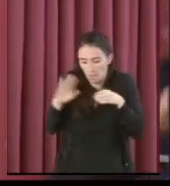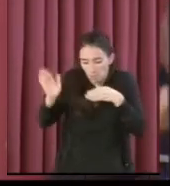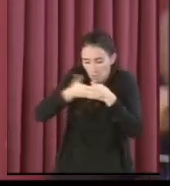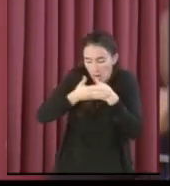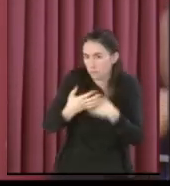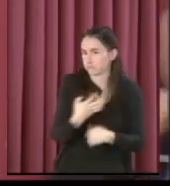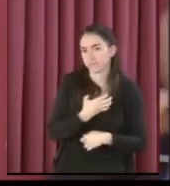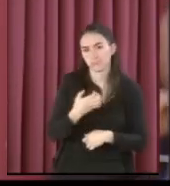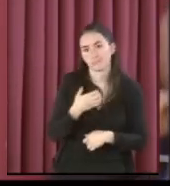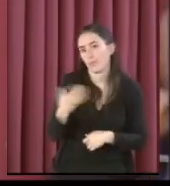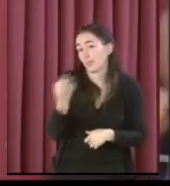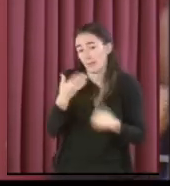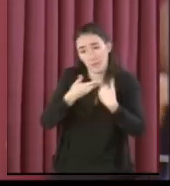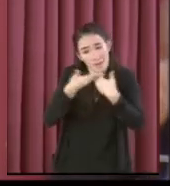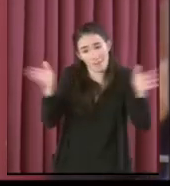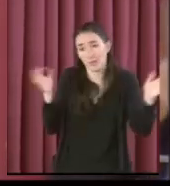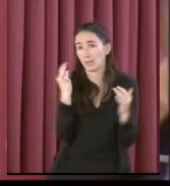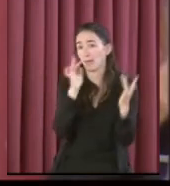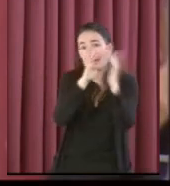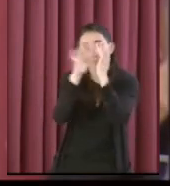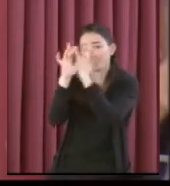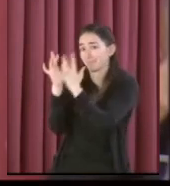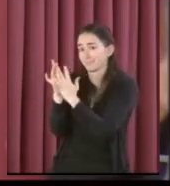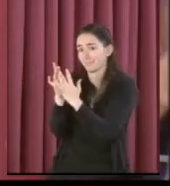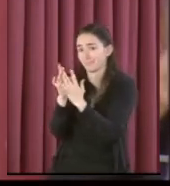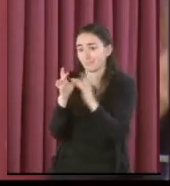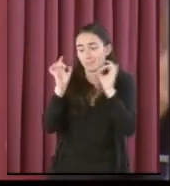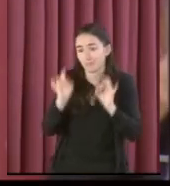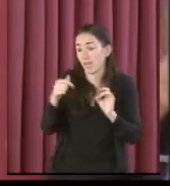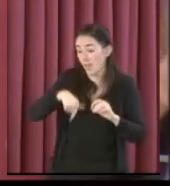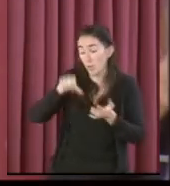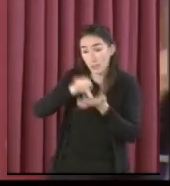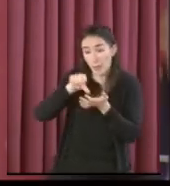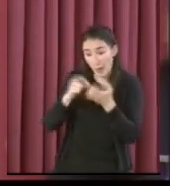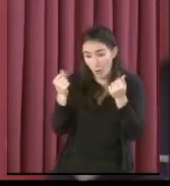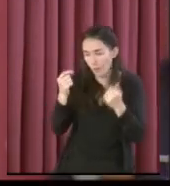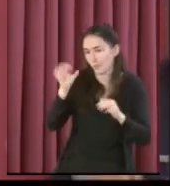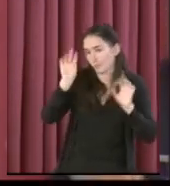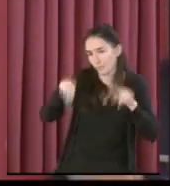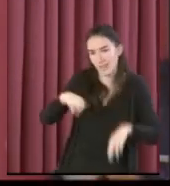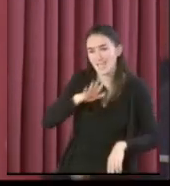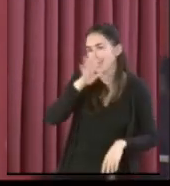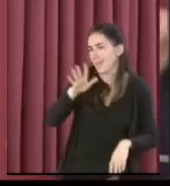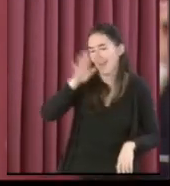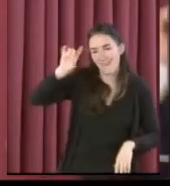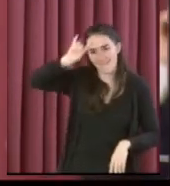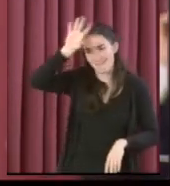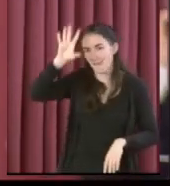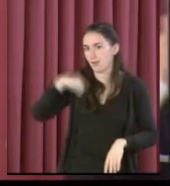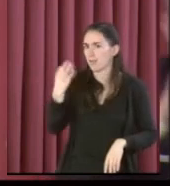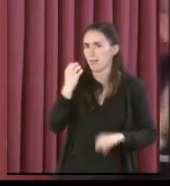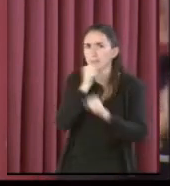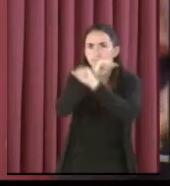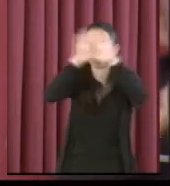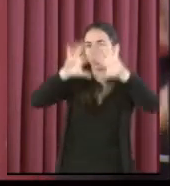Decía, cuando hablaba sobre turismo, que tenemos una ciudad increíble y que tenemos que hacer que todo el mundo lo sepa. Por ello pretendemos que